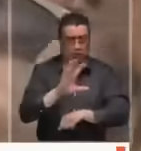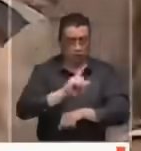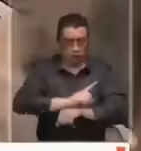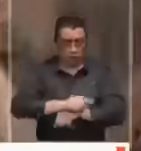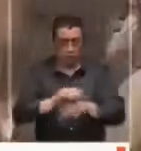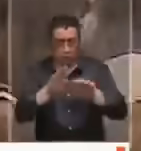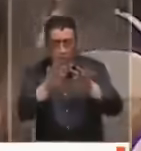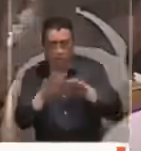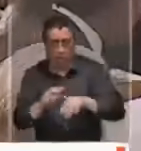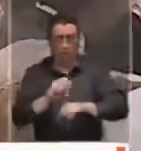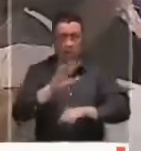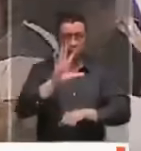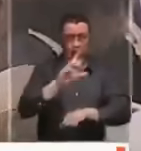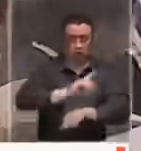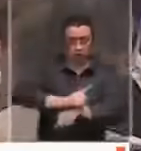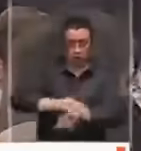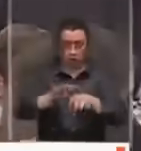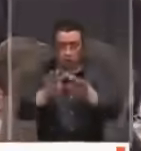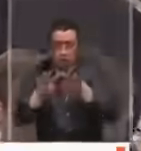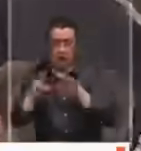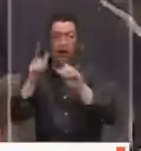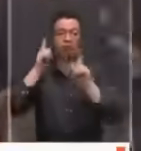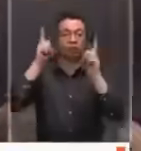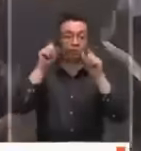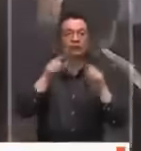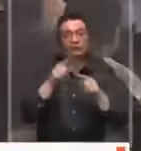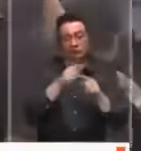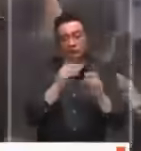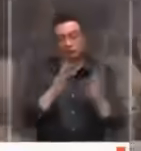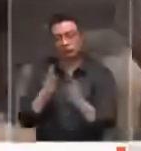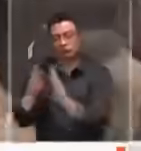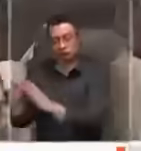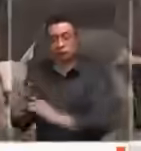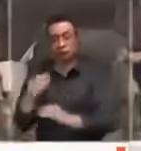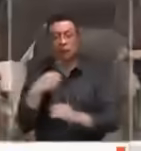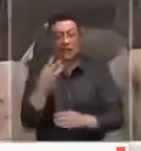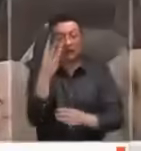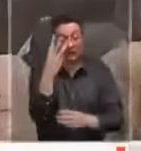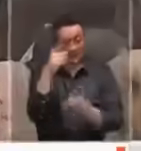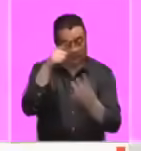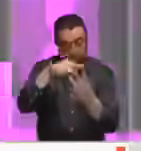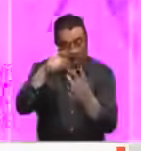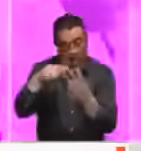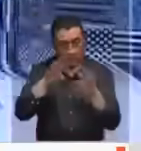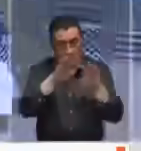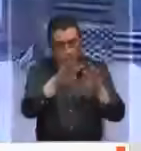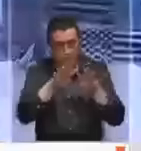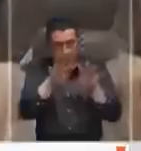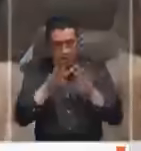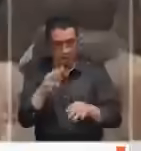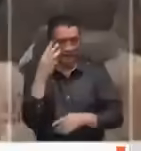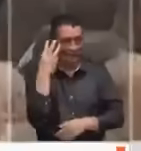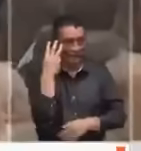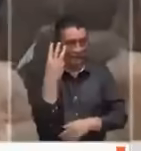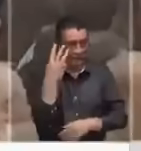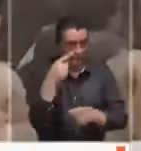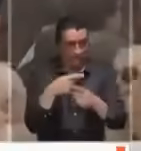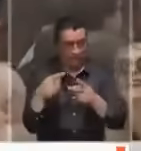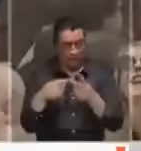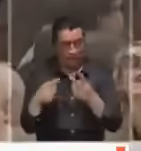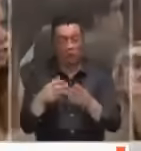Y bueno, como le explicaba hace un rato, son 3 detonaciones la que corresponde cuando se